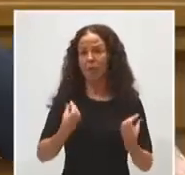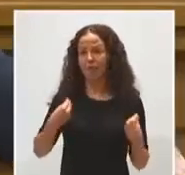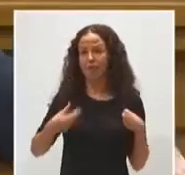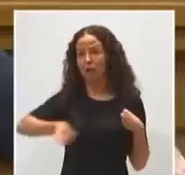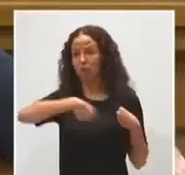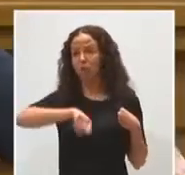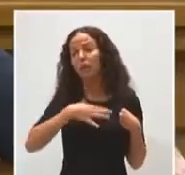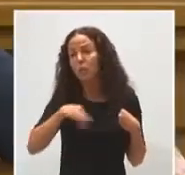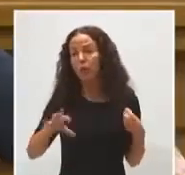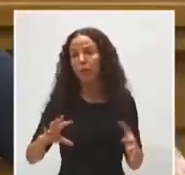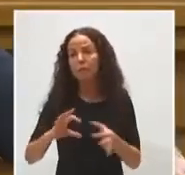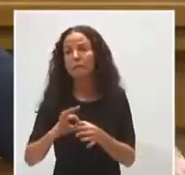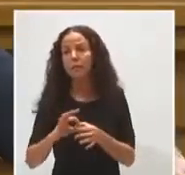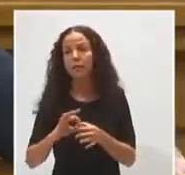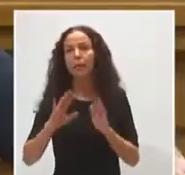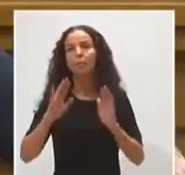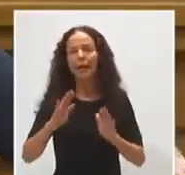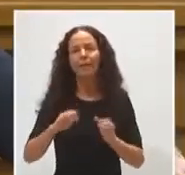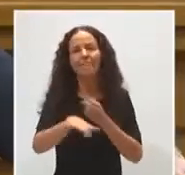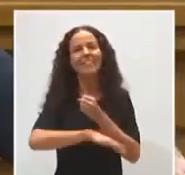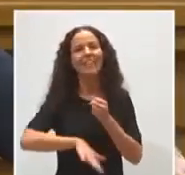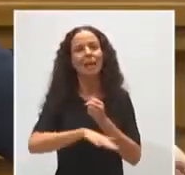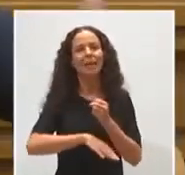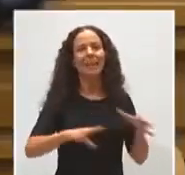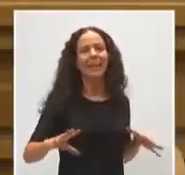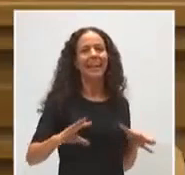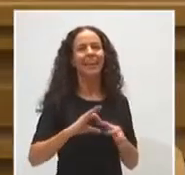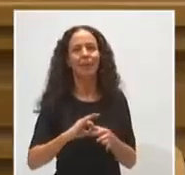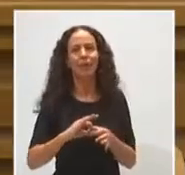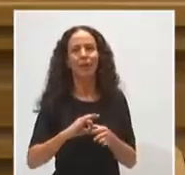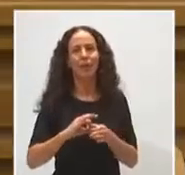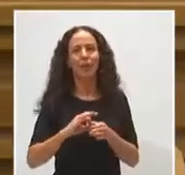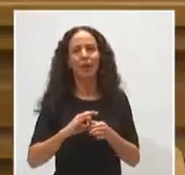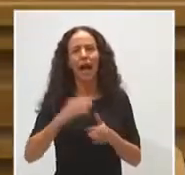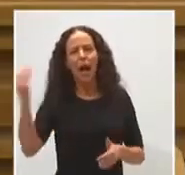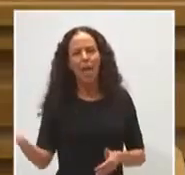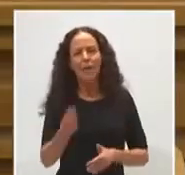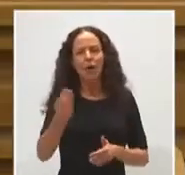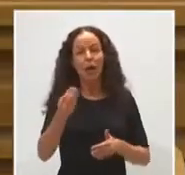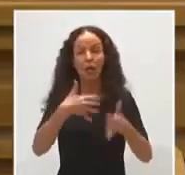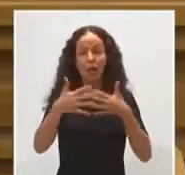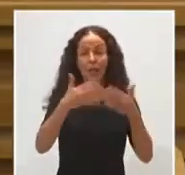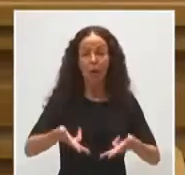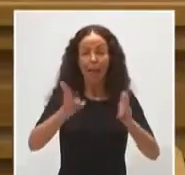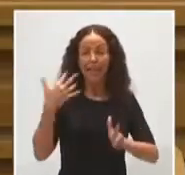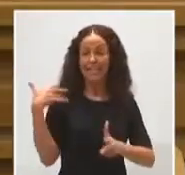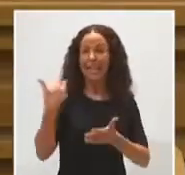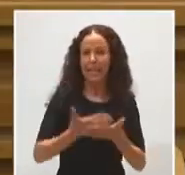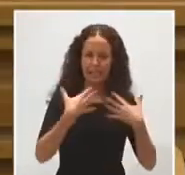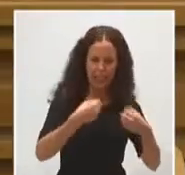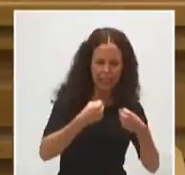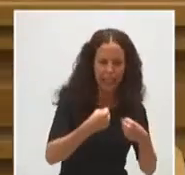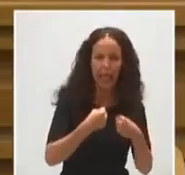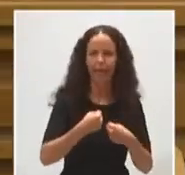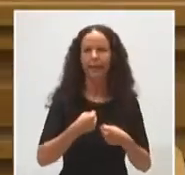pero desde luego tiene que ver fundamentalmente con lo que ha mejorado desde la democracia para que la sanidad la